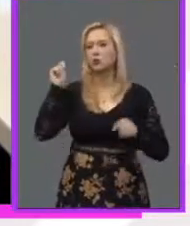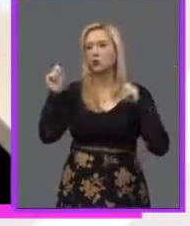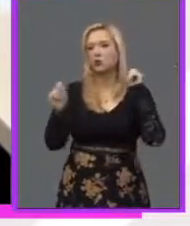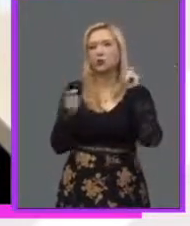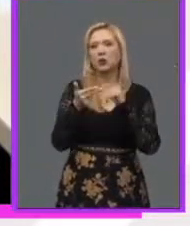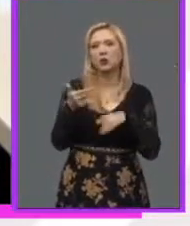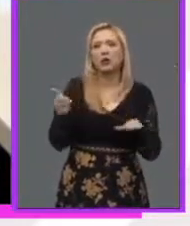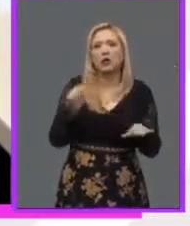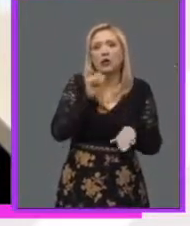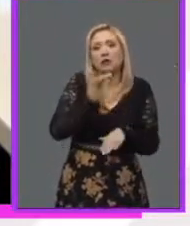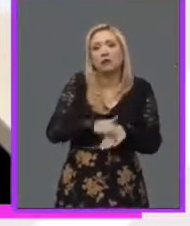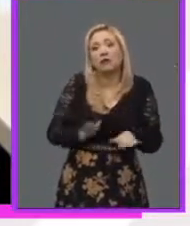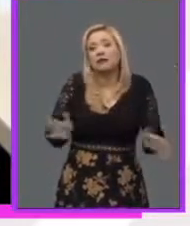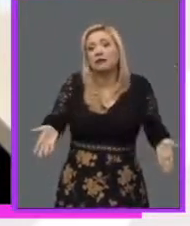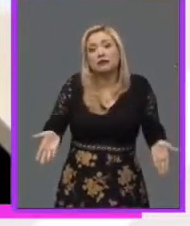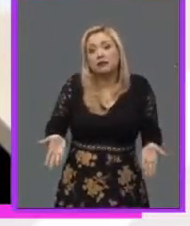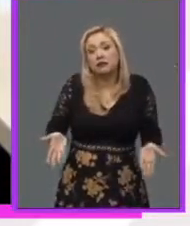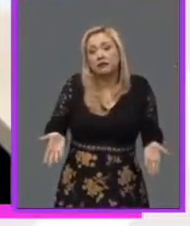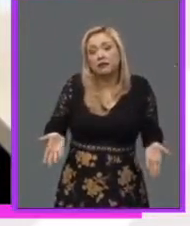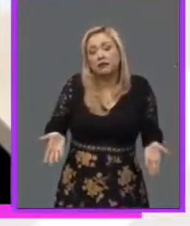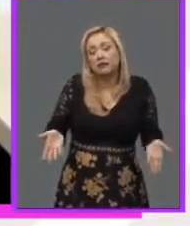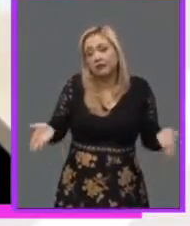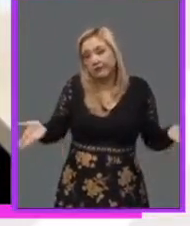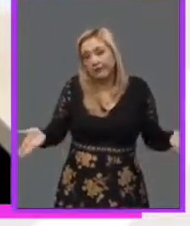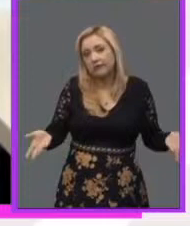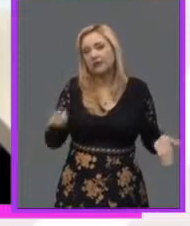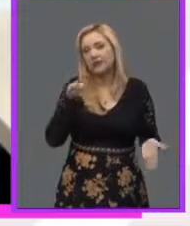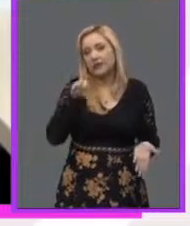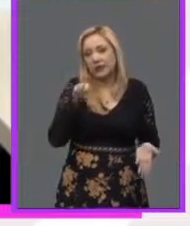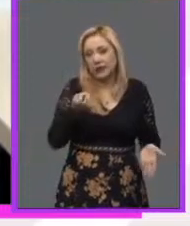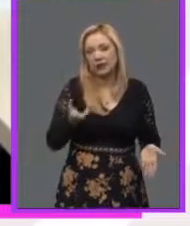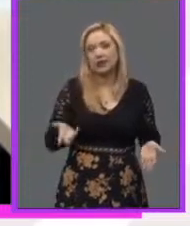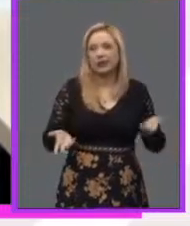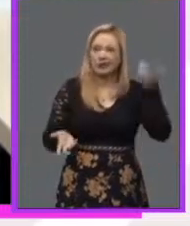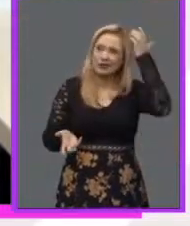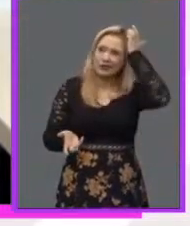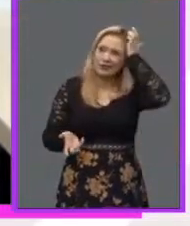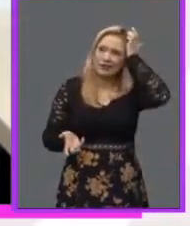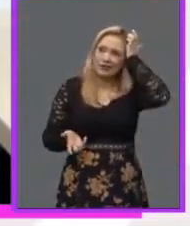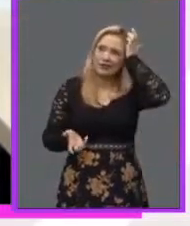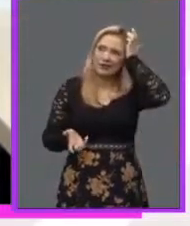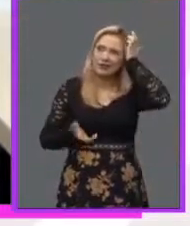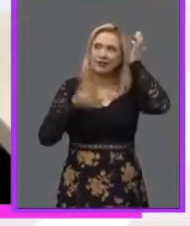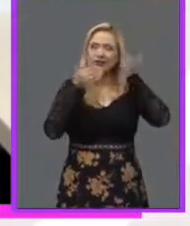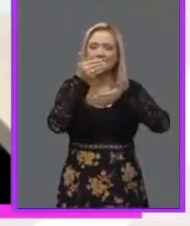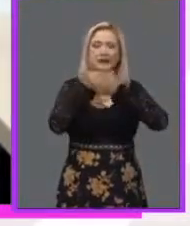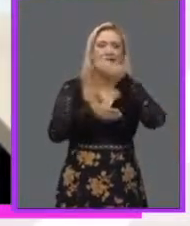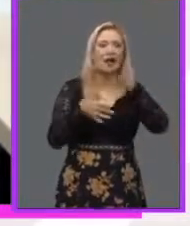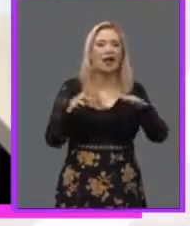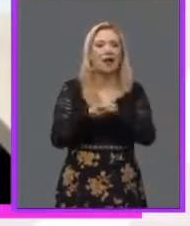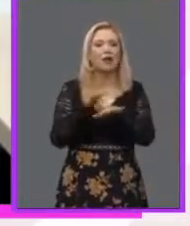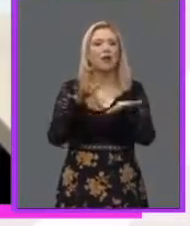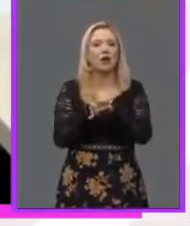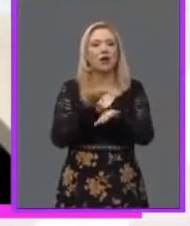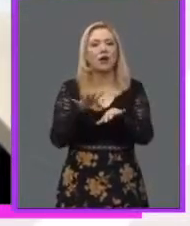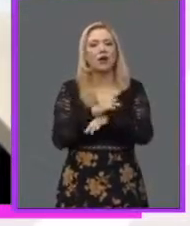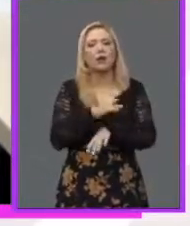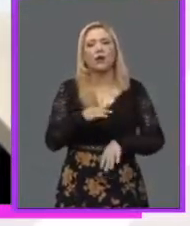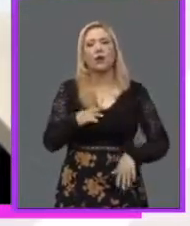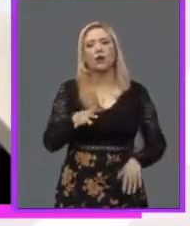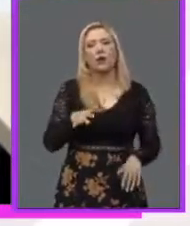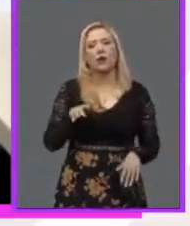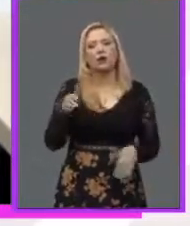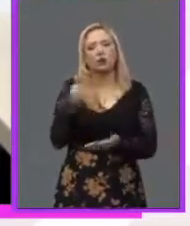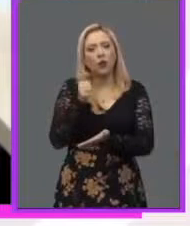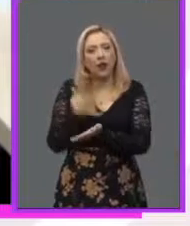temático, ¿no? Y que pues eso, la turistificación justo es un proceso interesante porque son temas que tienen que ver con vivienda, que tienen que